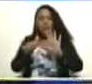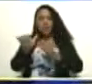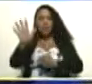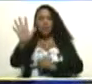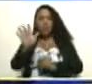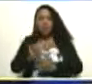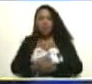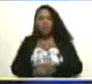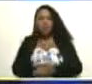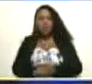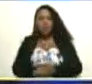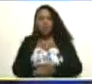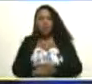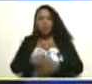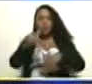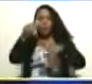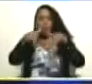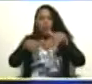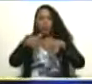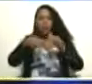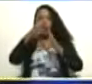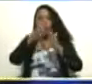10.393.365. Votos nulos,